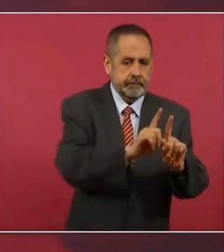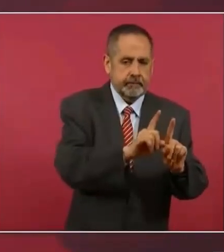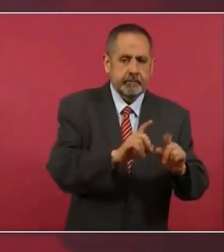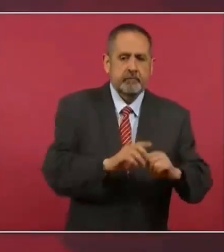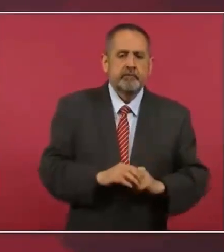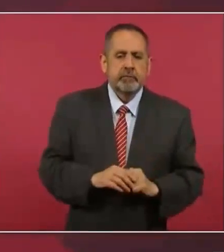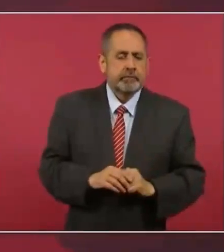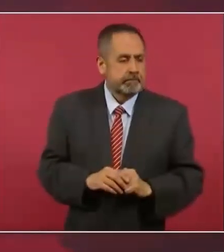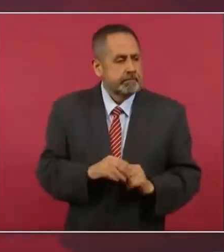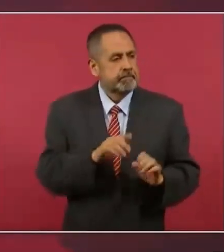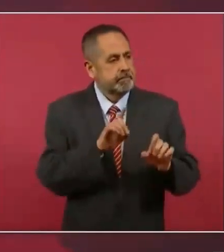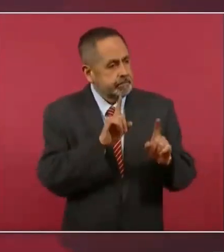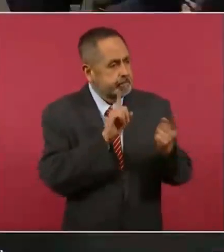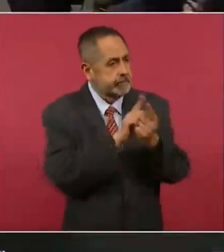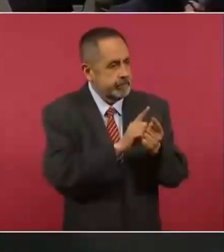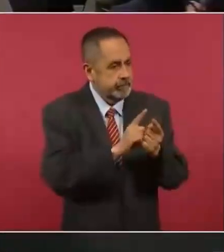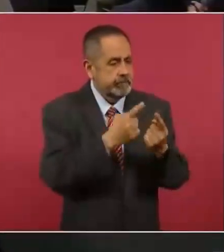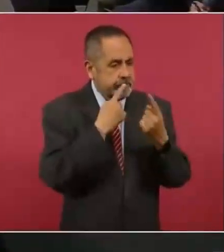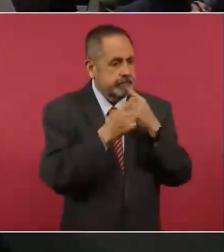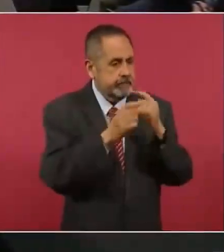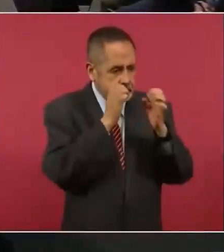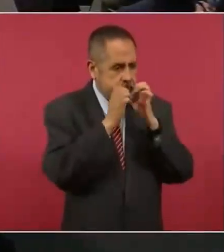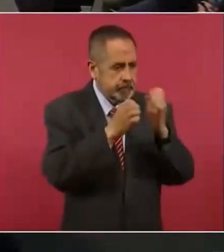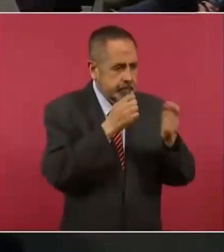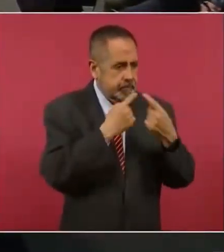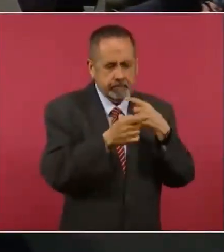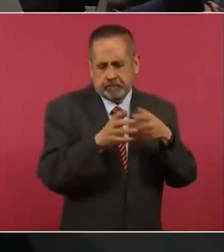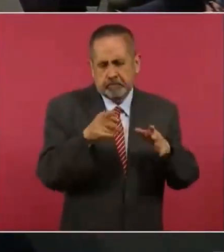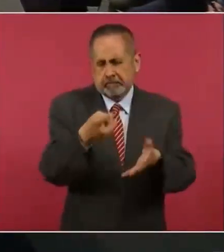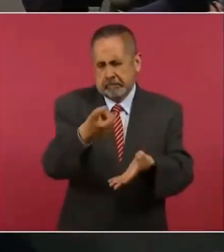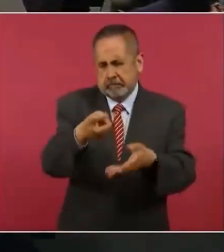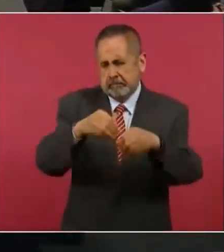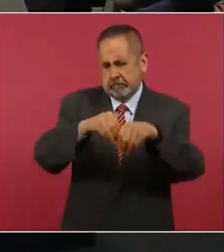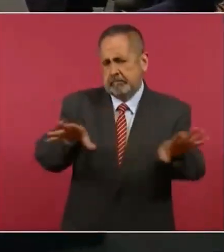se dio la entrevista, que eso está publicado.